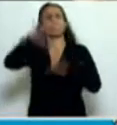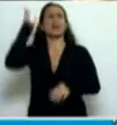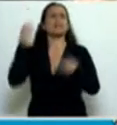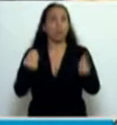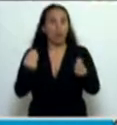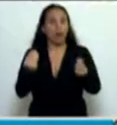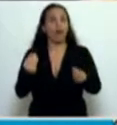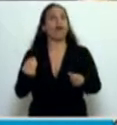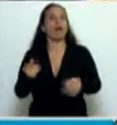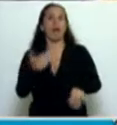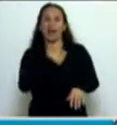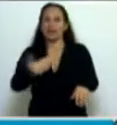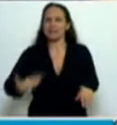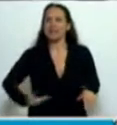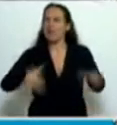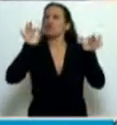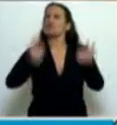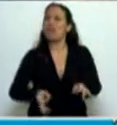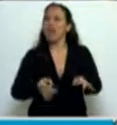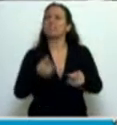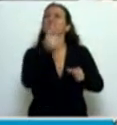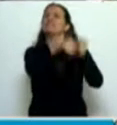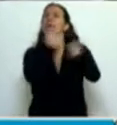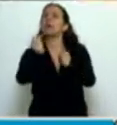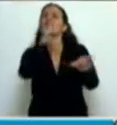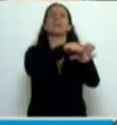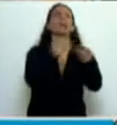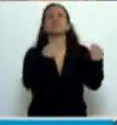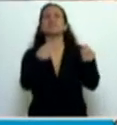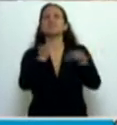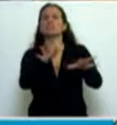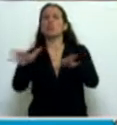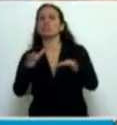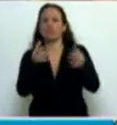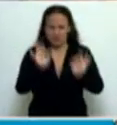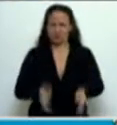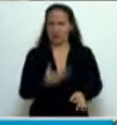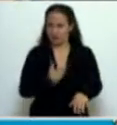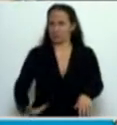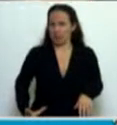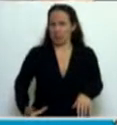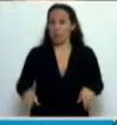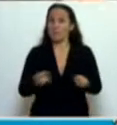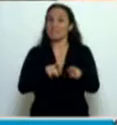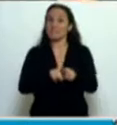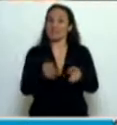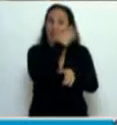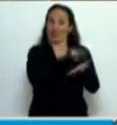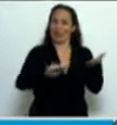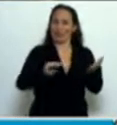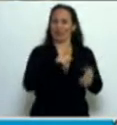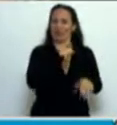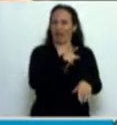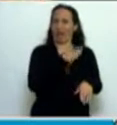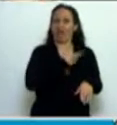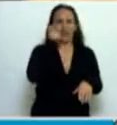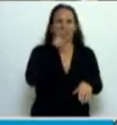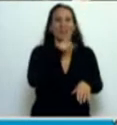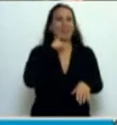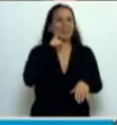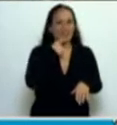rentabilidad tuvieron. También no es para entusiasmarse mucho con este dato estadístico de mayor rentabilidad. Tal